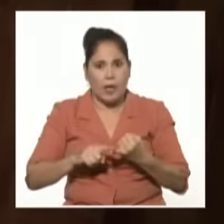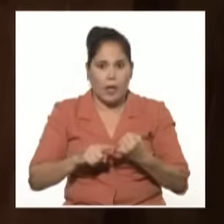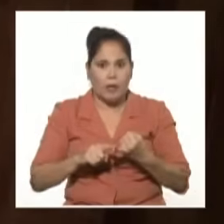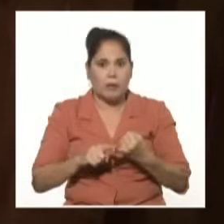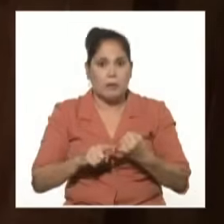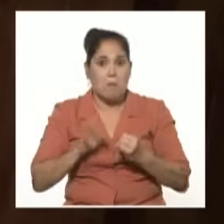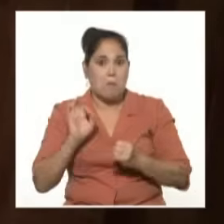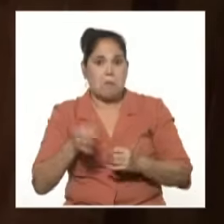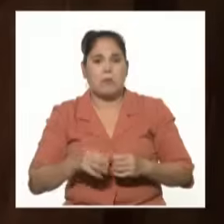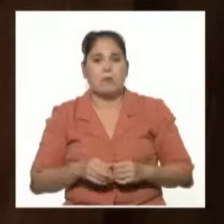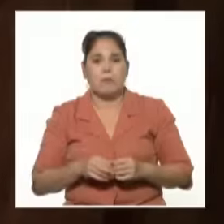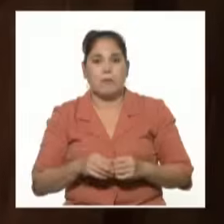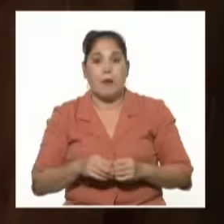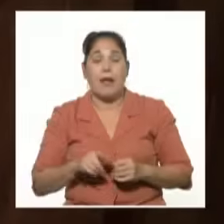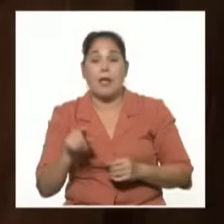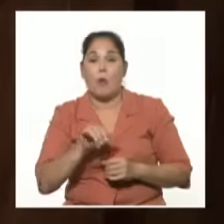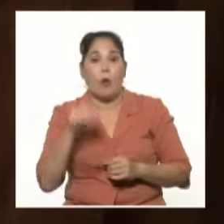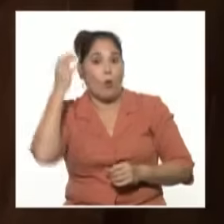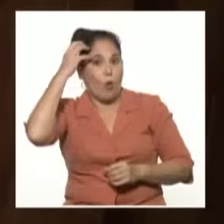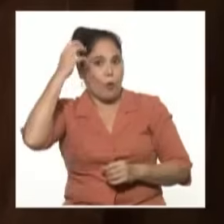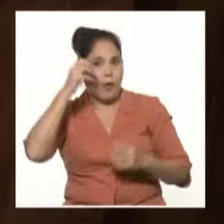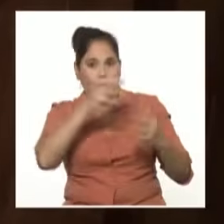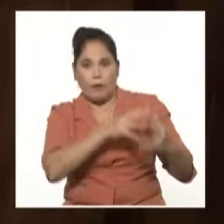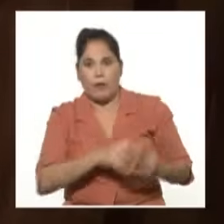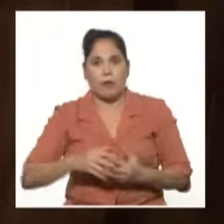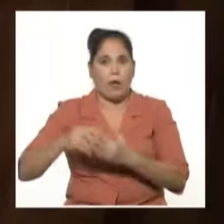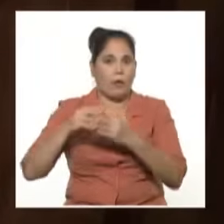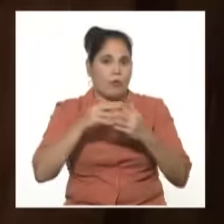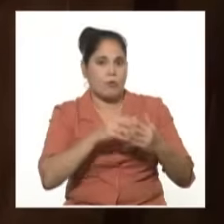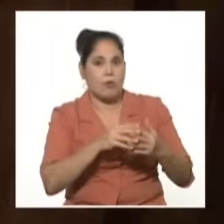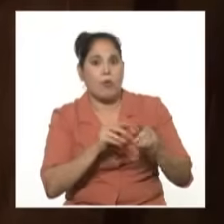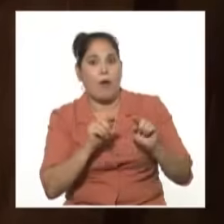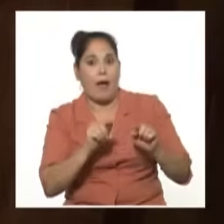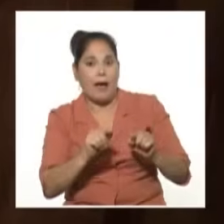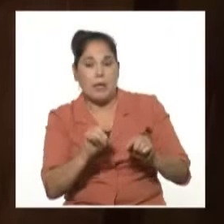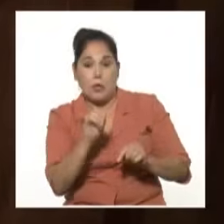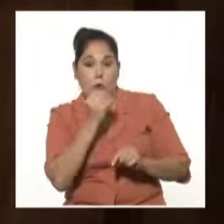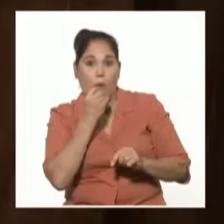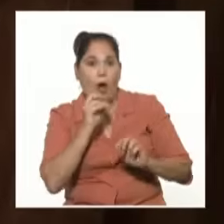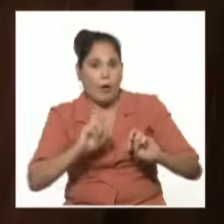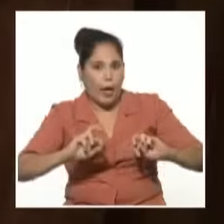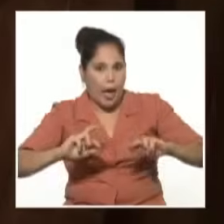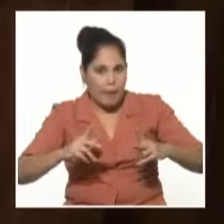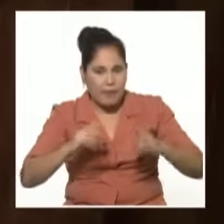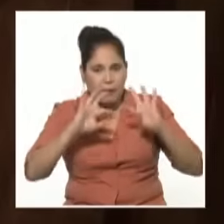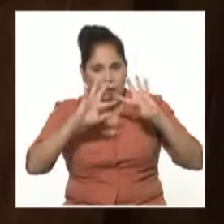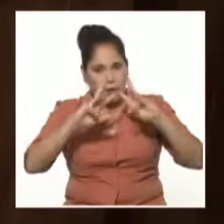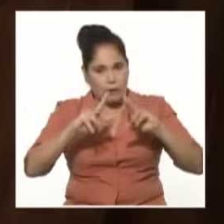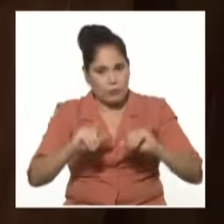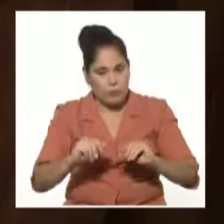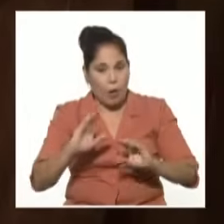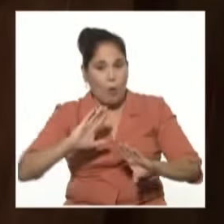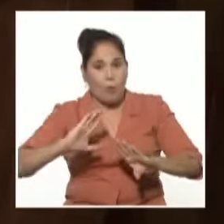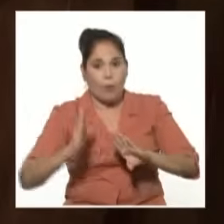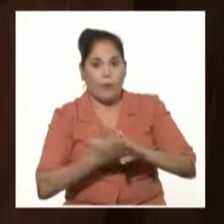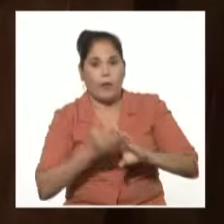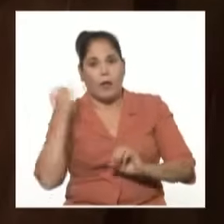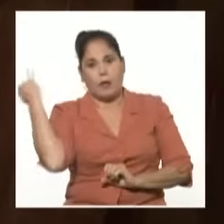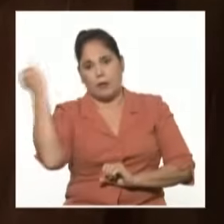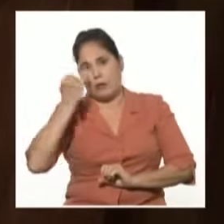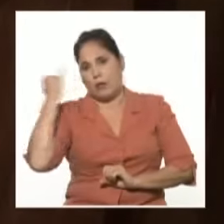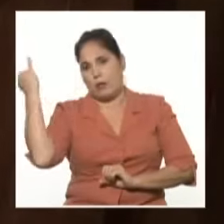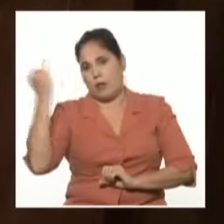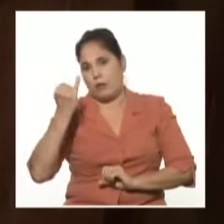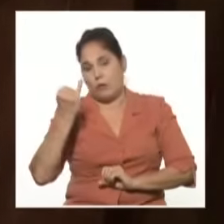coerción ejercidas por el gobierno de los Estados Unidos para evitar que se repitiera como resultado la condena internacional a